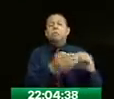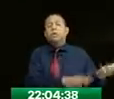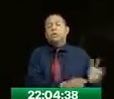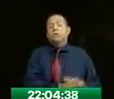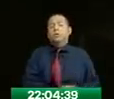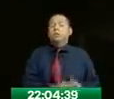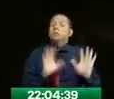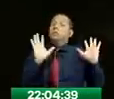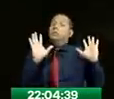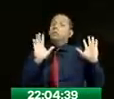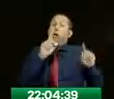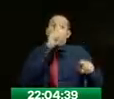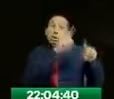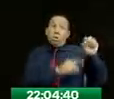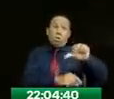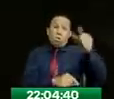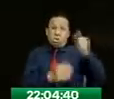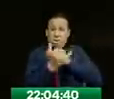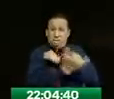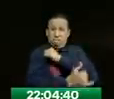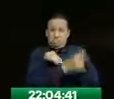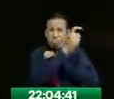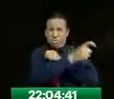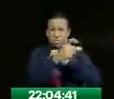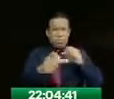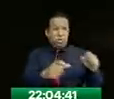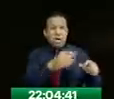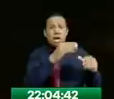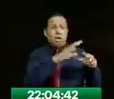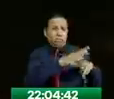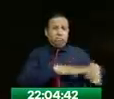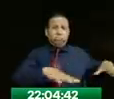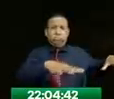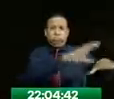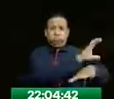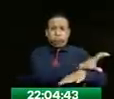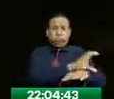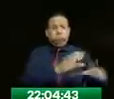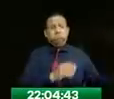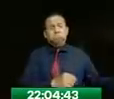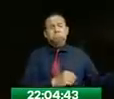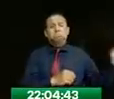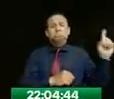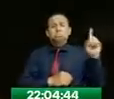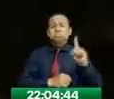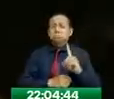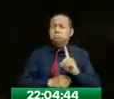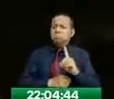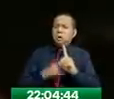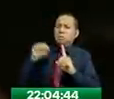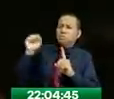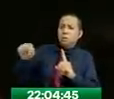creo que tienen finca, algo así. Y justamente me llegó la llamada a mi casa y me dicen que venga a reconocer